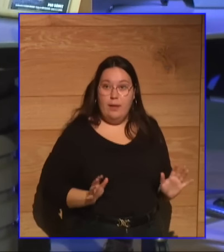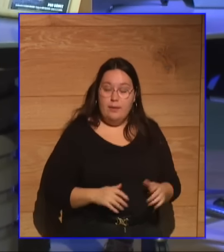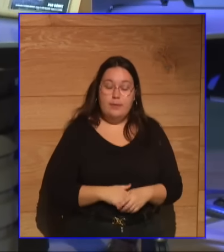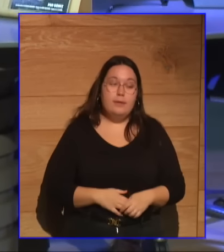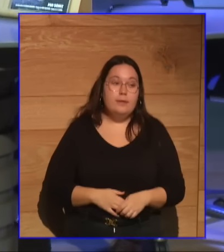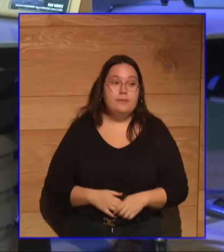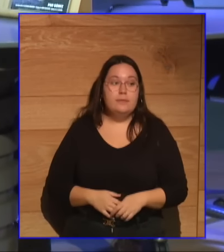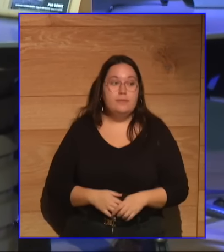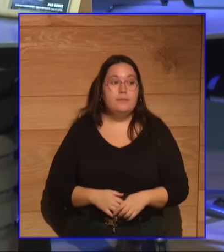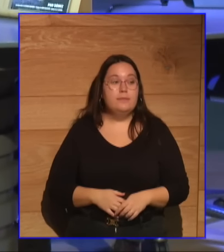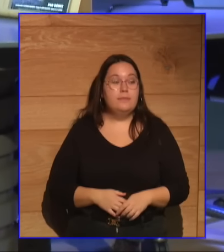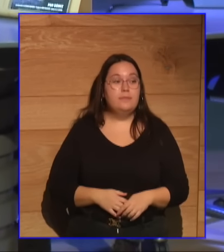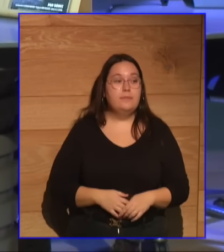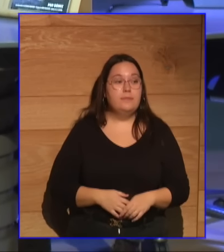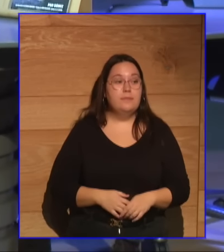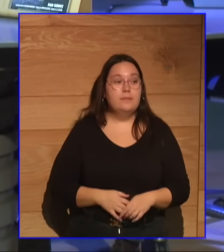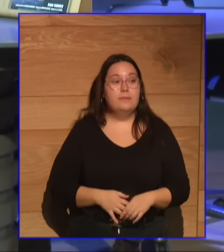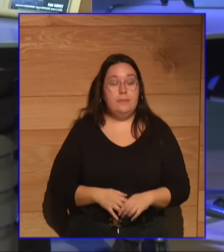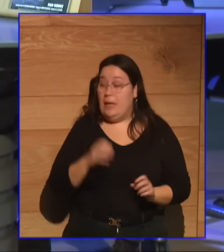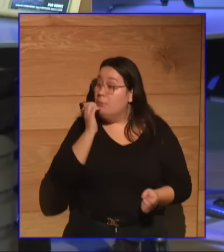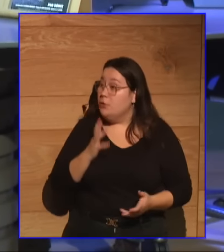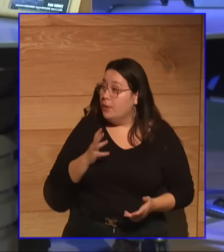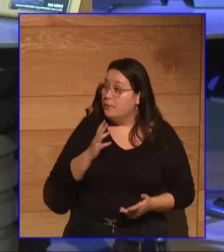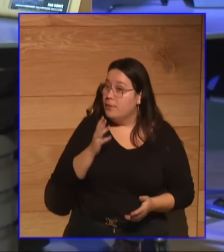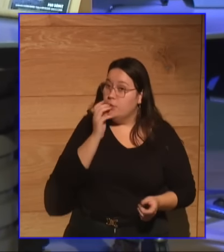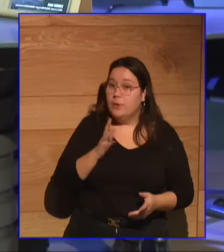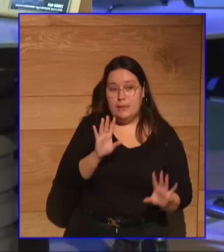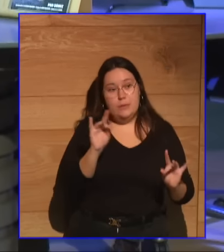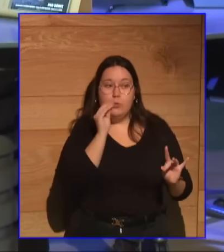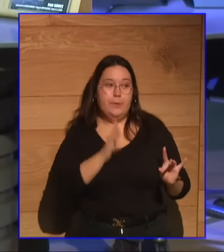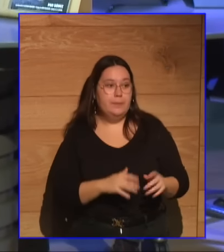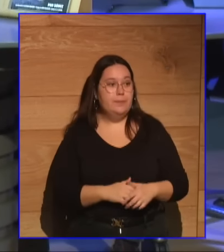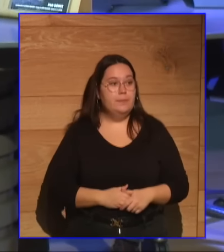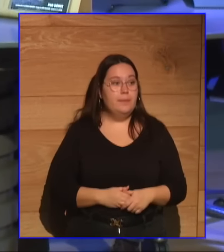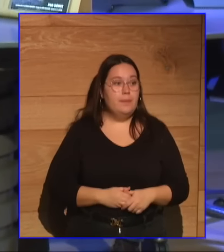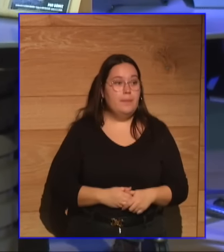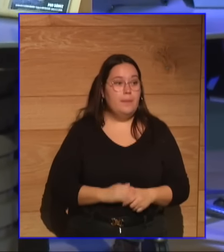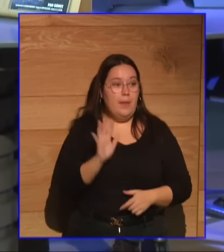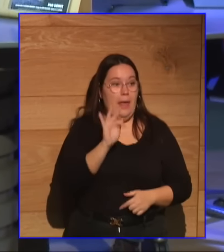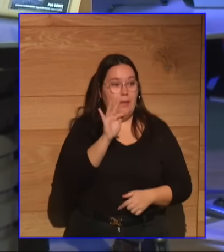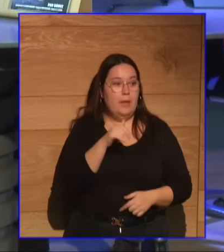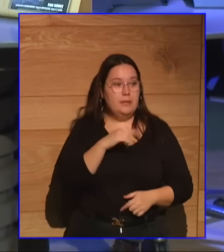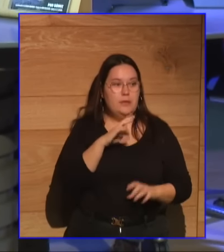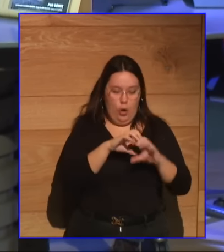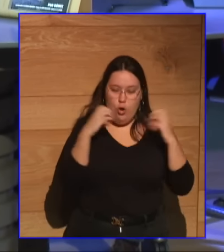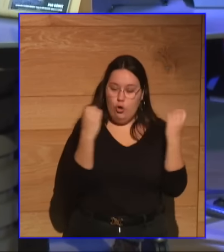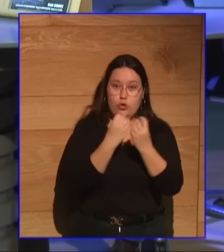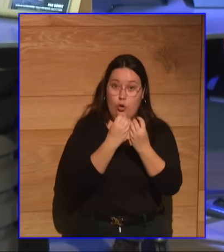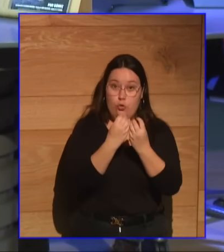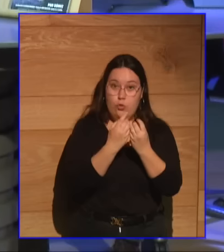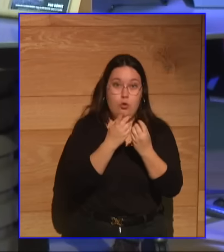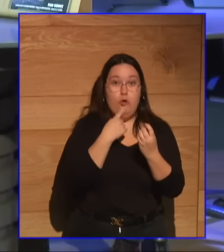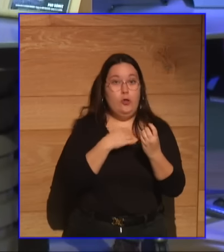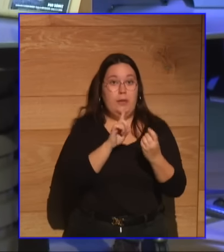entendido, Arturo. Bueno, pero bien, está bien. ¿Queréis? Sí, muy bien. Muy bien, muy bien. De hecho, no nos has dicho que era roscón y te lo